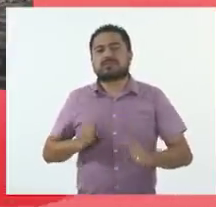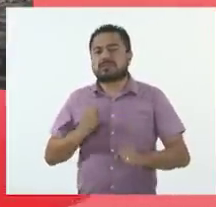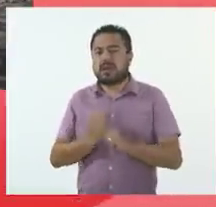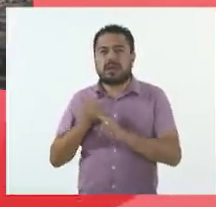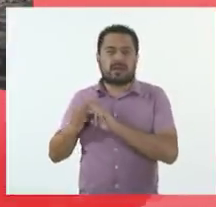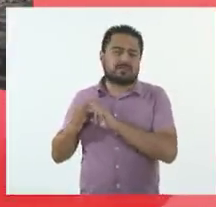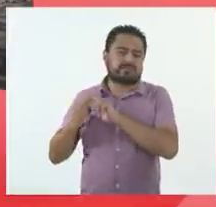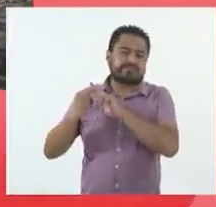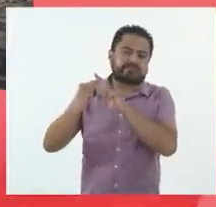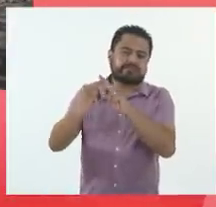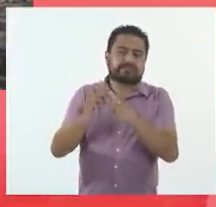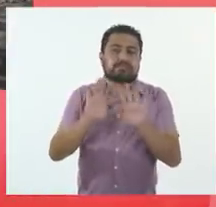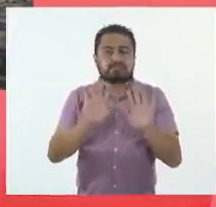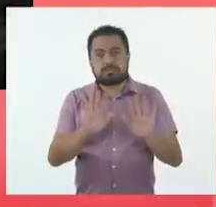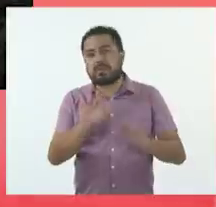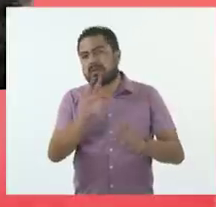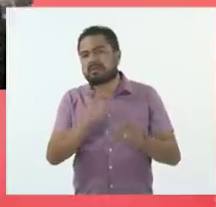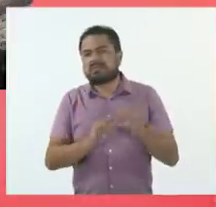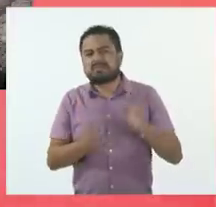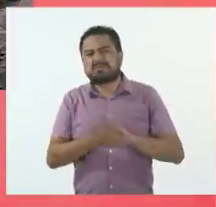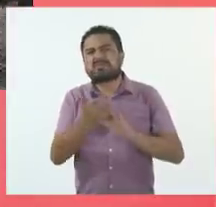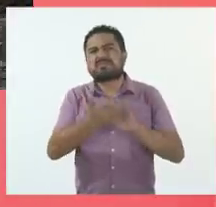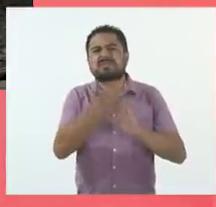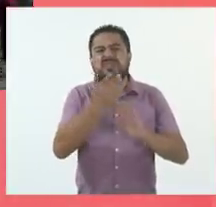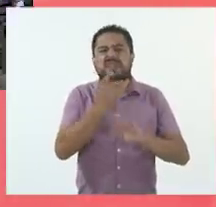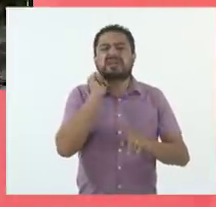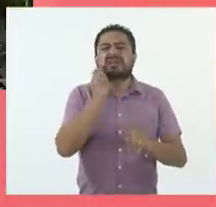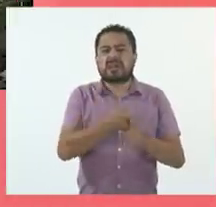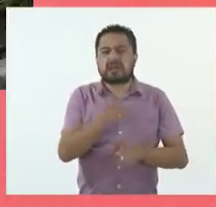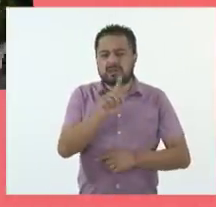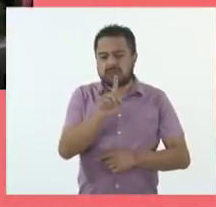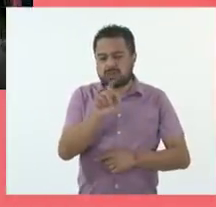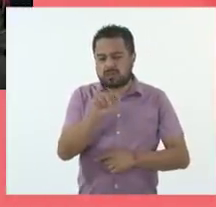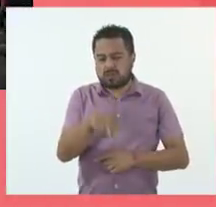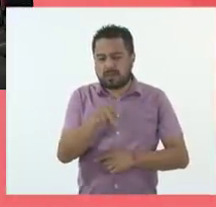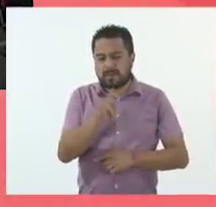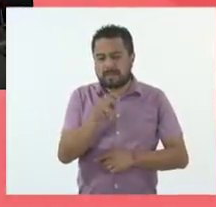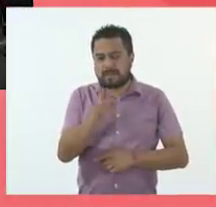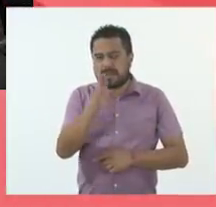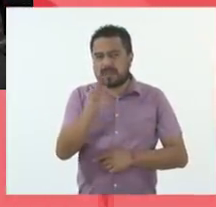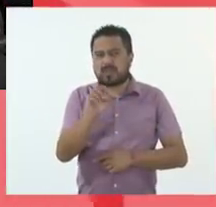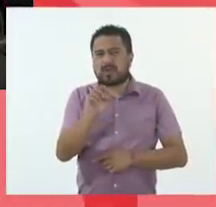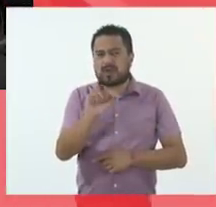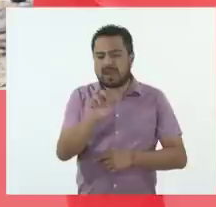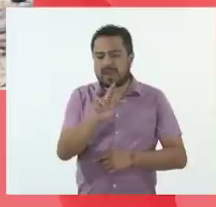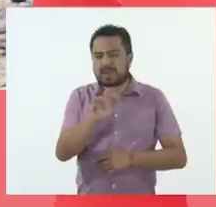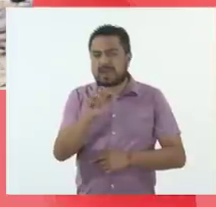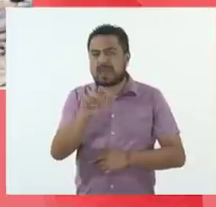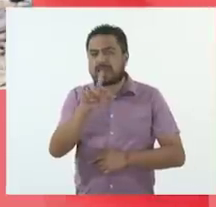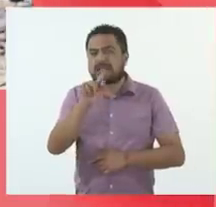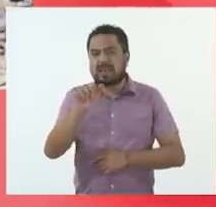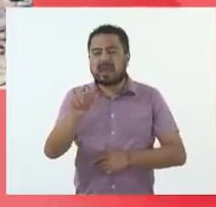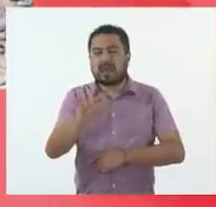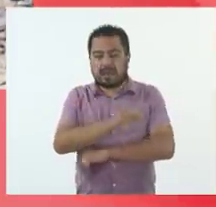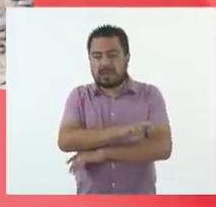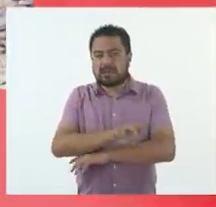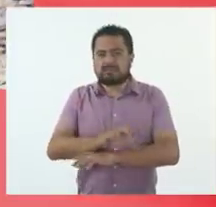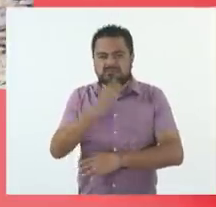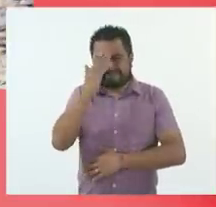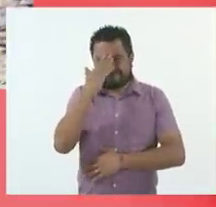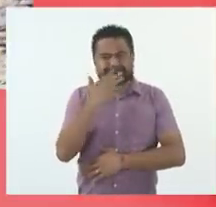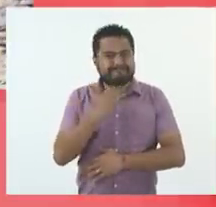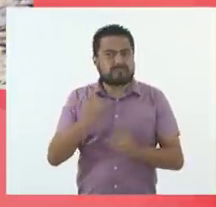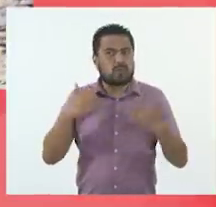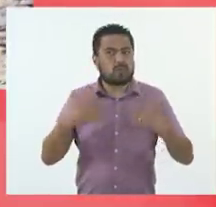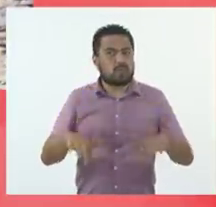además. Déjame decirte. Y lo construyó don Pedro de Arrieta. Don Pedro de Arrieta fue un arquitecto conocidísimo durante el